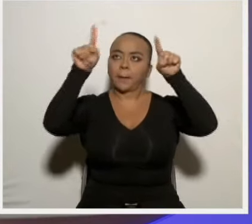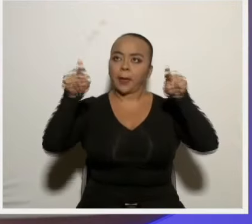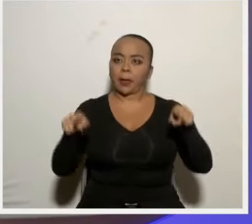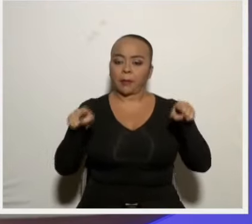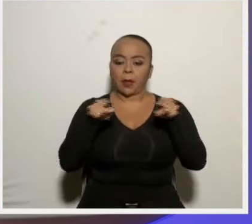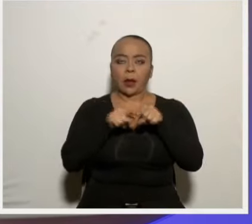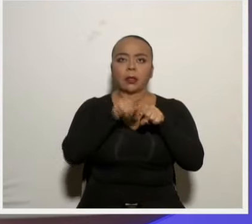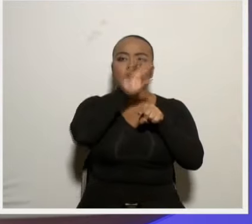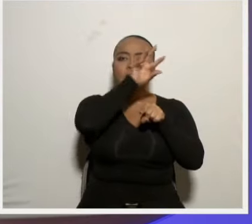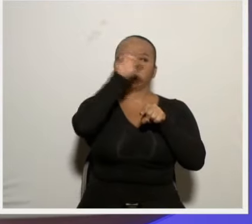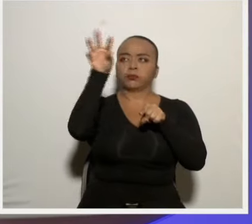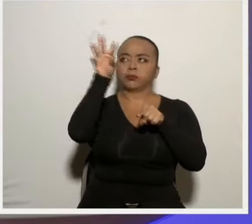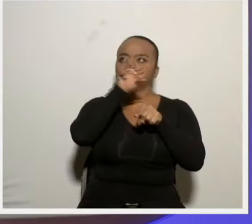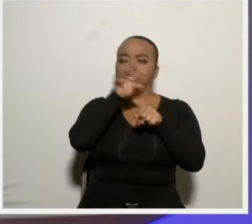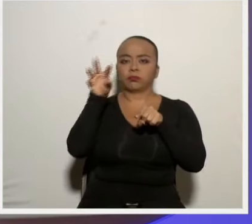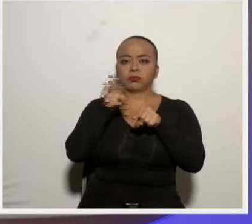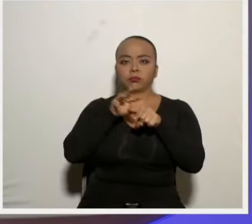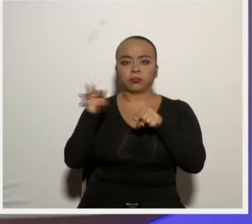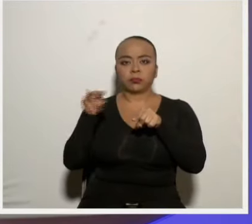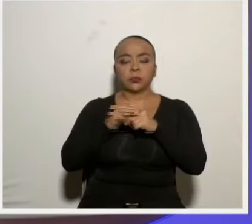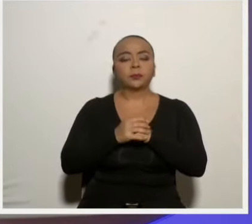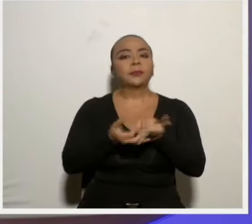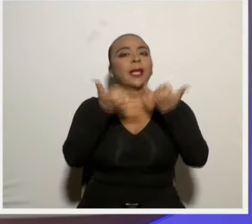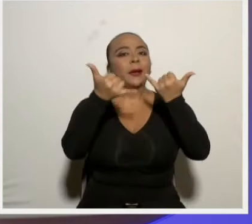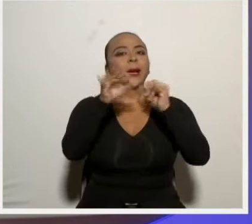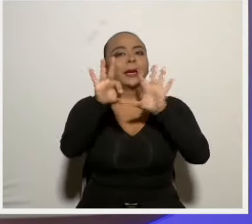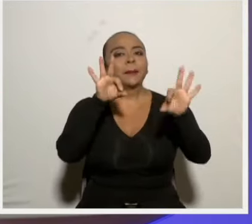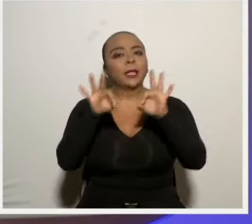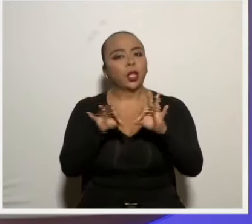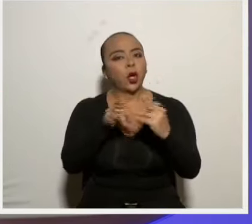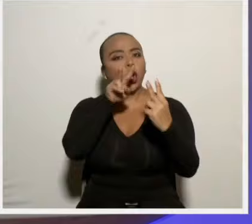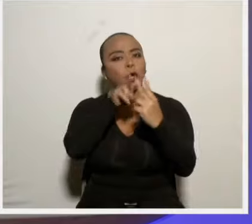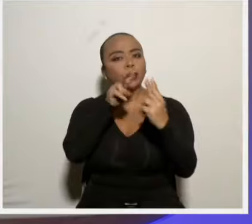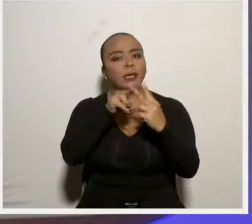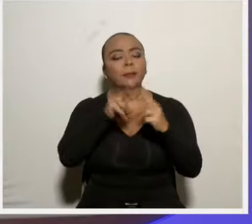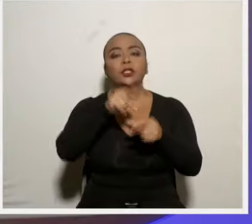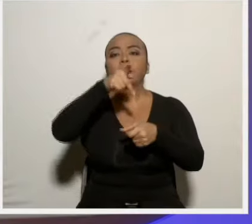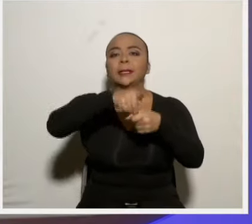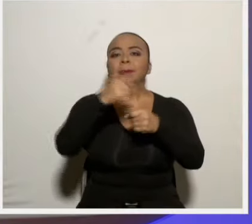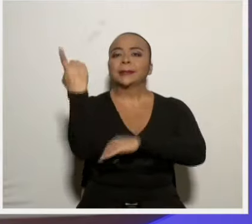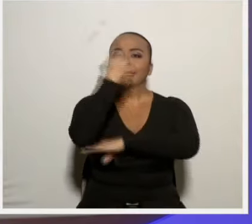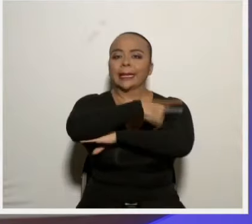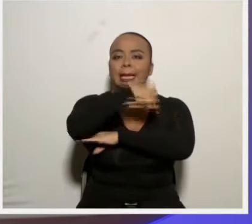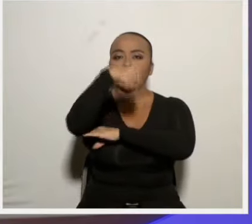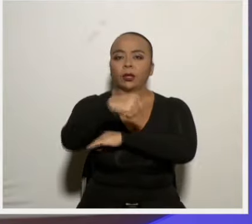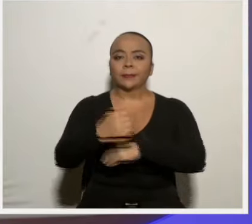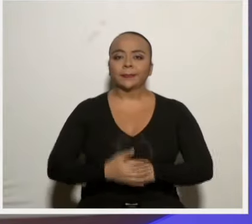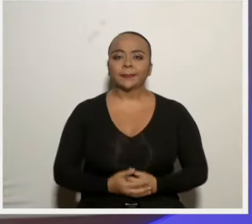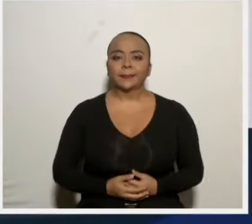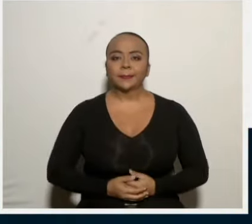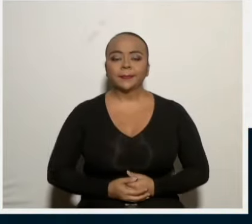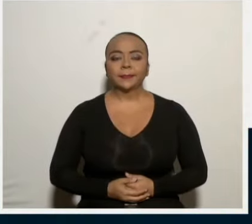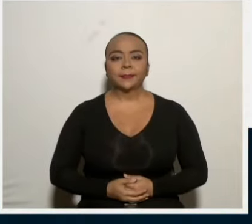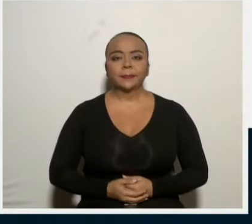la papeleta presidencial. Ahora le invito a que conozcamos a los participantes de esta noche.